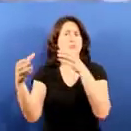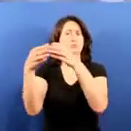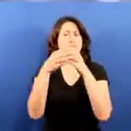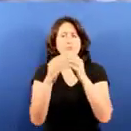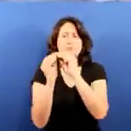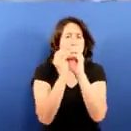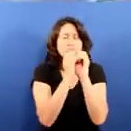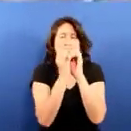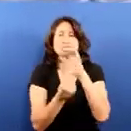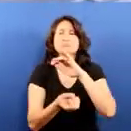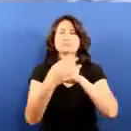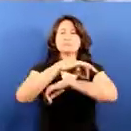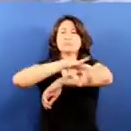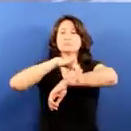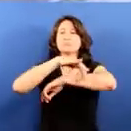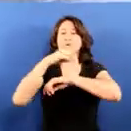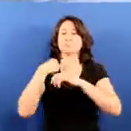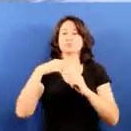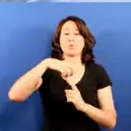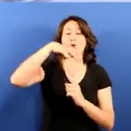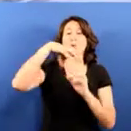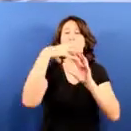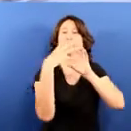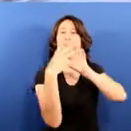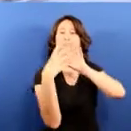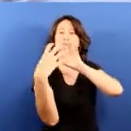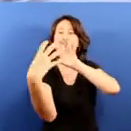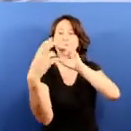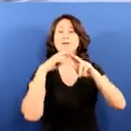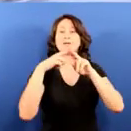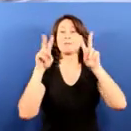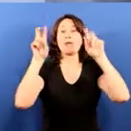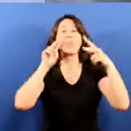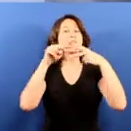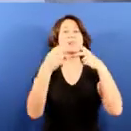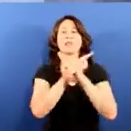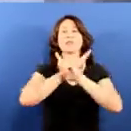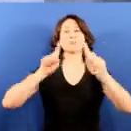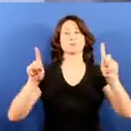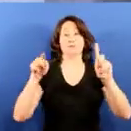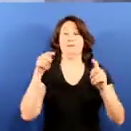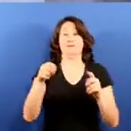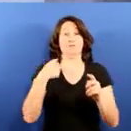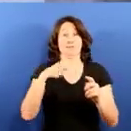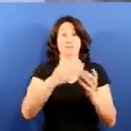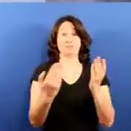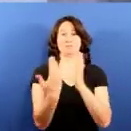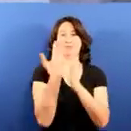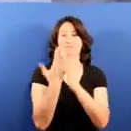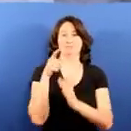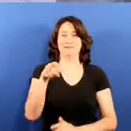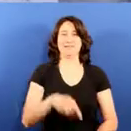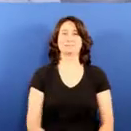de la residencia que el artista realizó entre 2008 y 2010 en la región Sena-Saint-Denis. El objetivo del proyecto fue